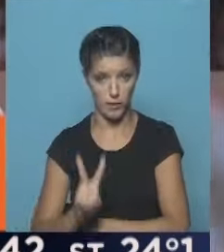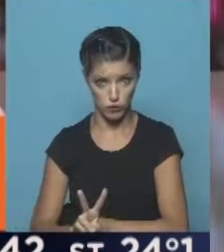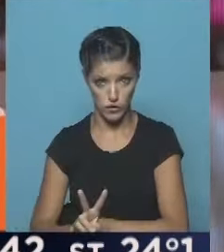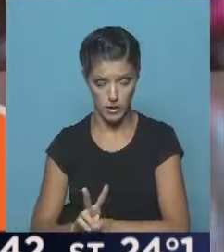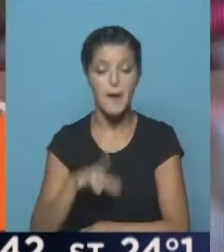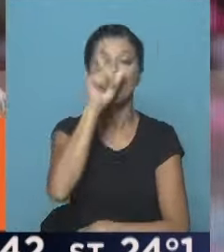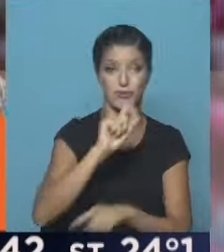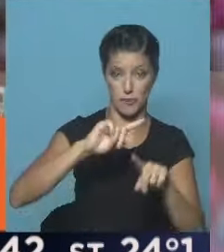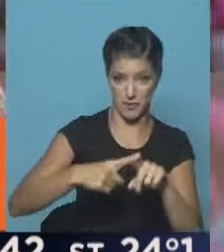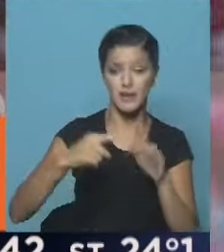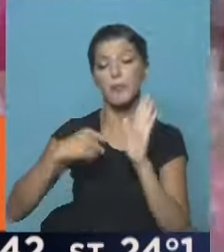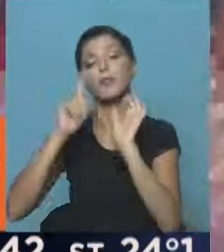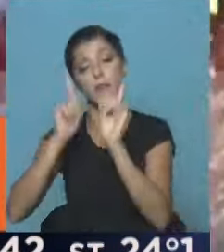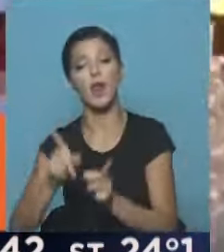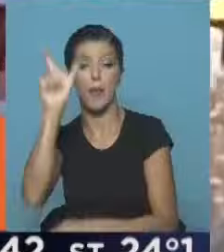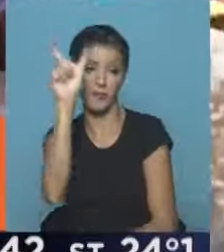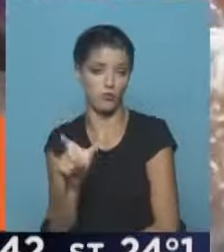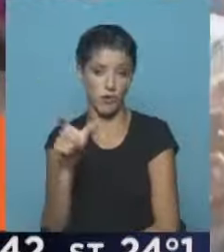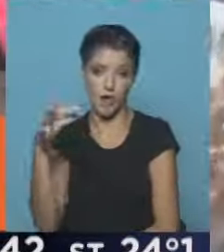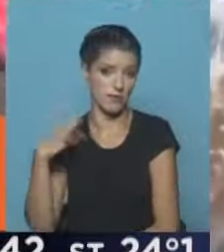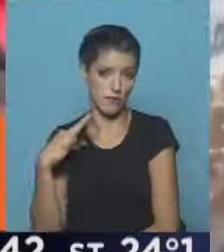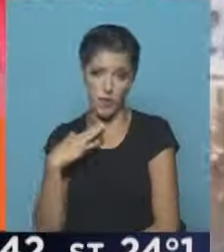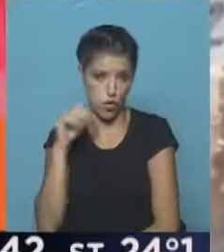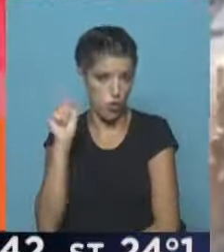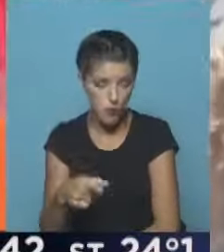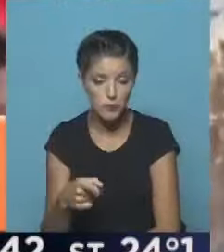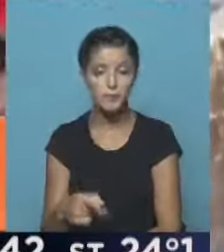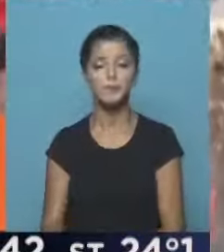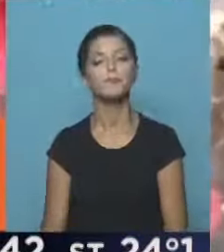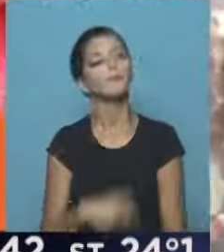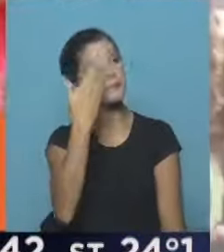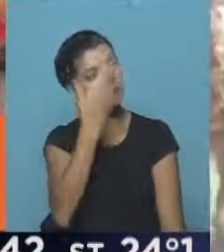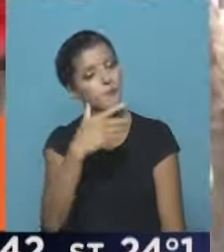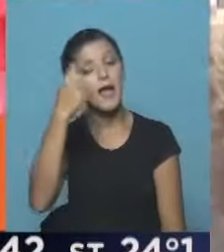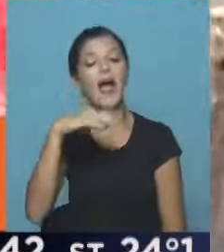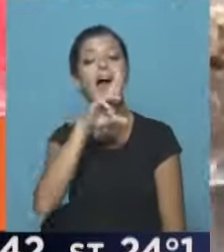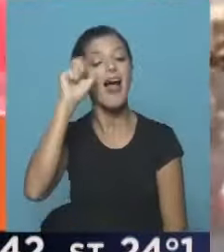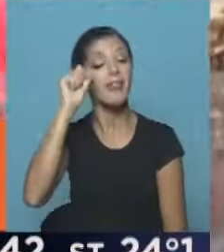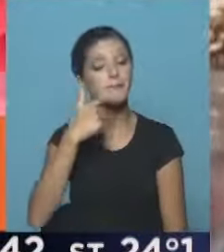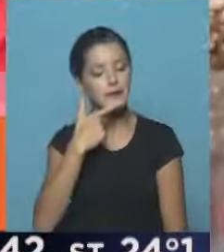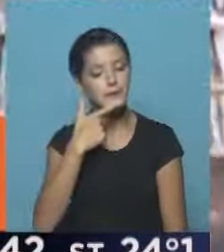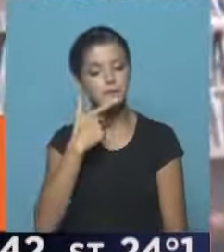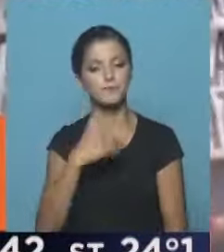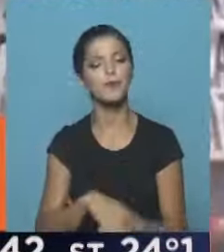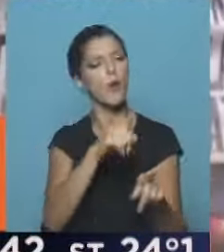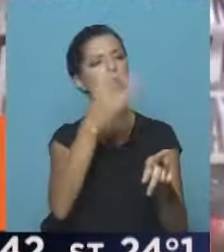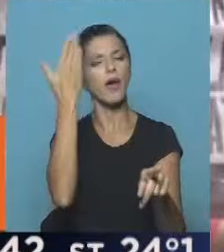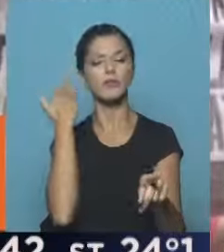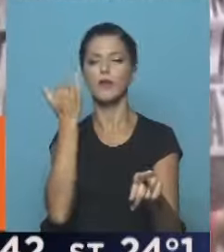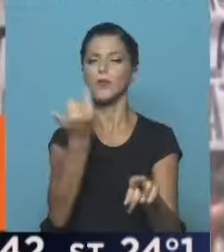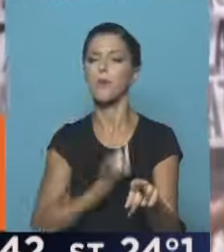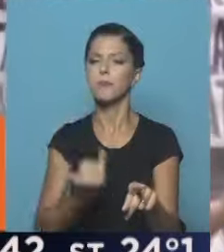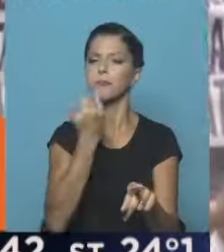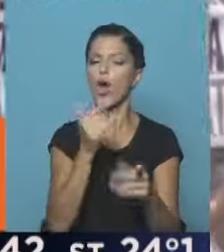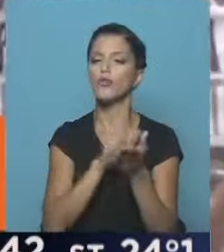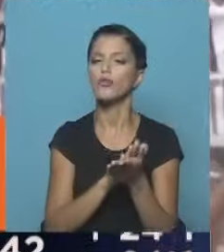a los políticos, sino también a la gente que hablaba. Y seguimos entonces conversando con Andrés Servini. Y mencionabas vos una razón